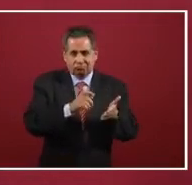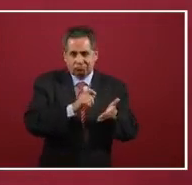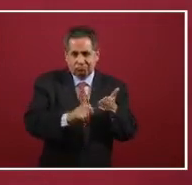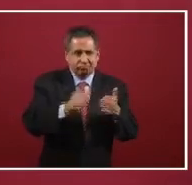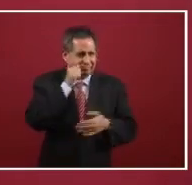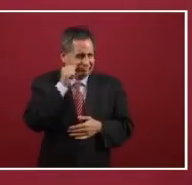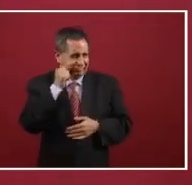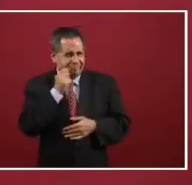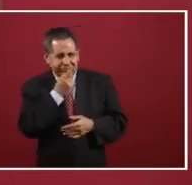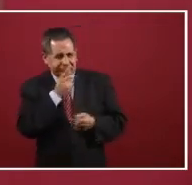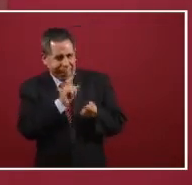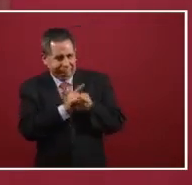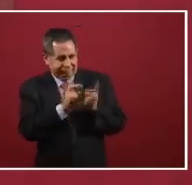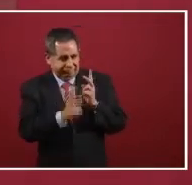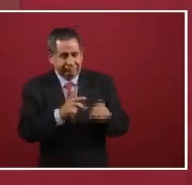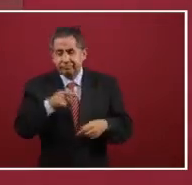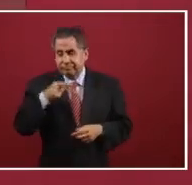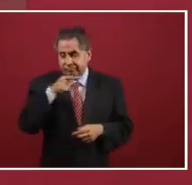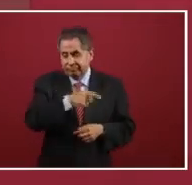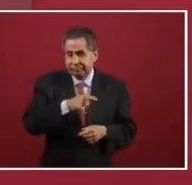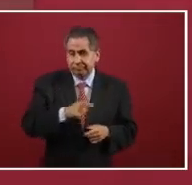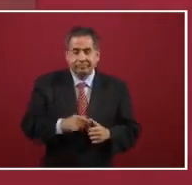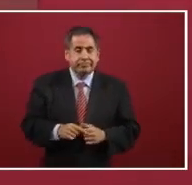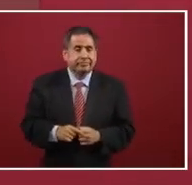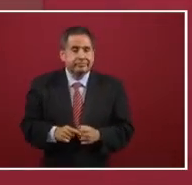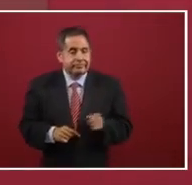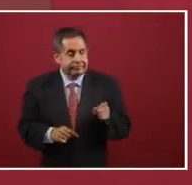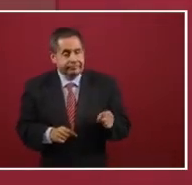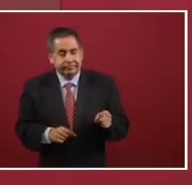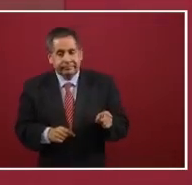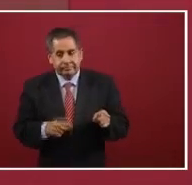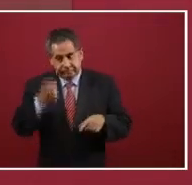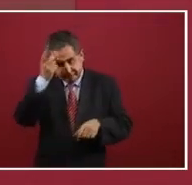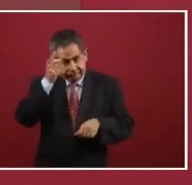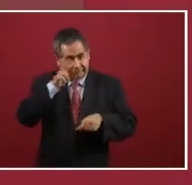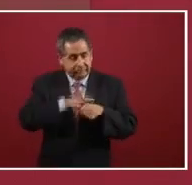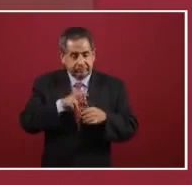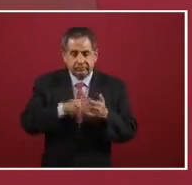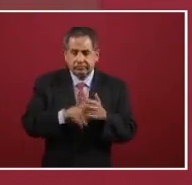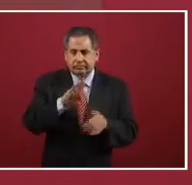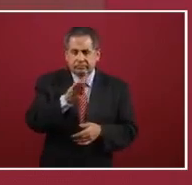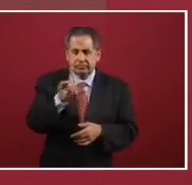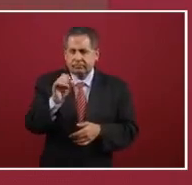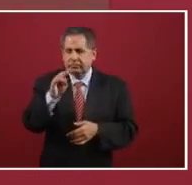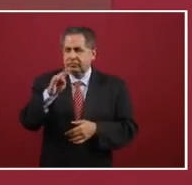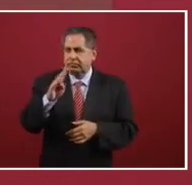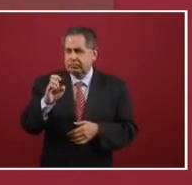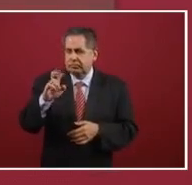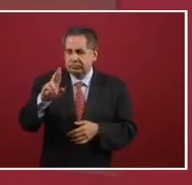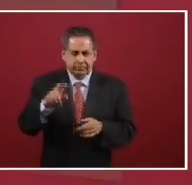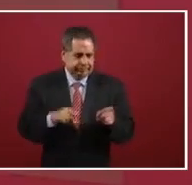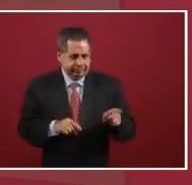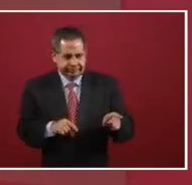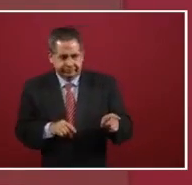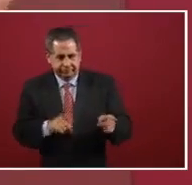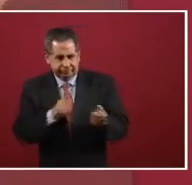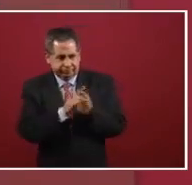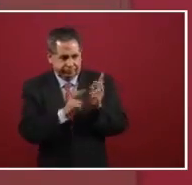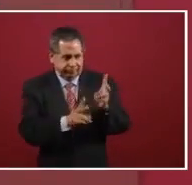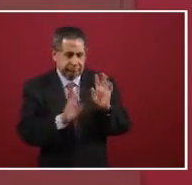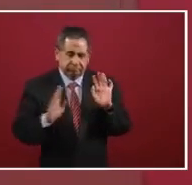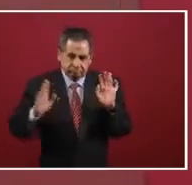Ayer le dije en la entrevista al director de Bloomberg algo que